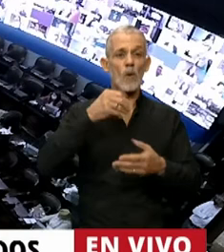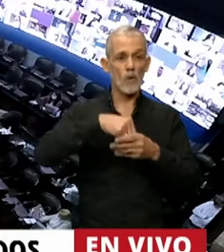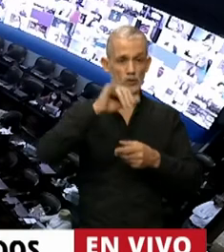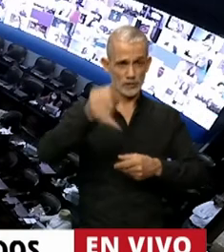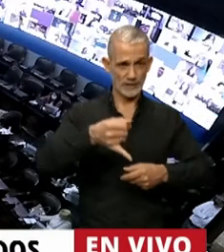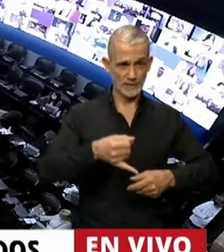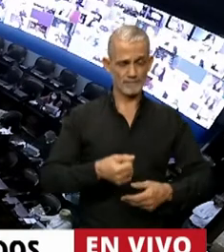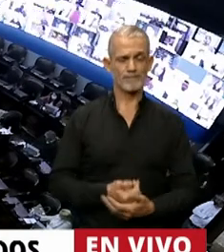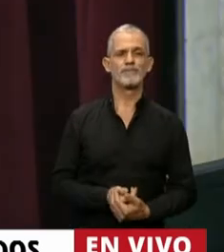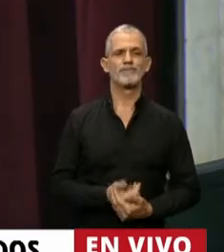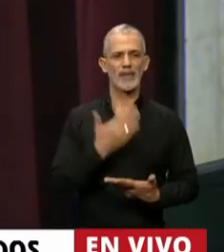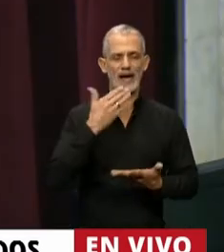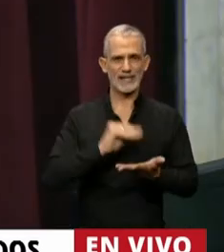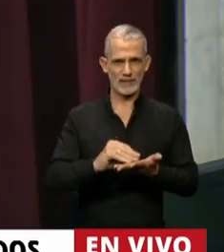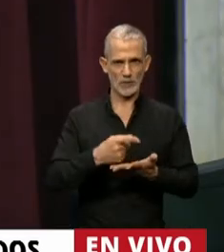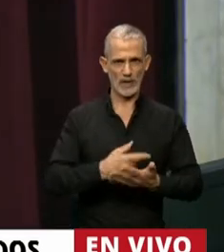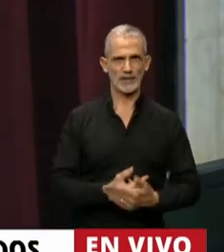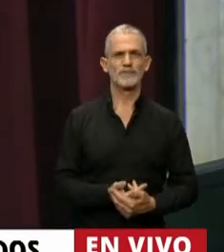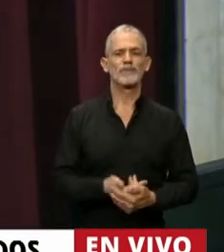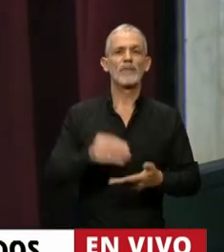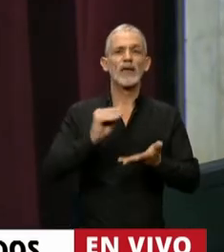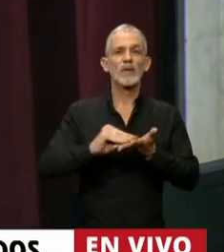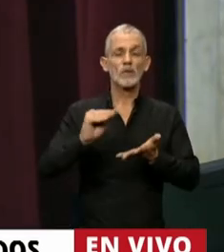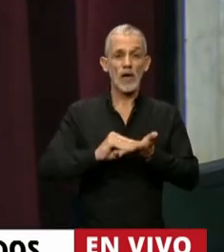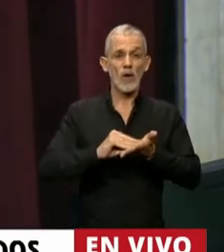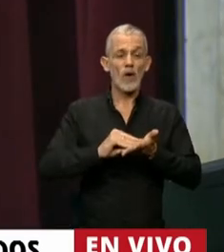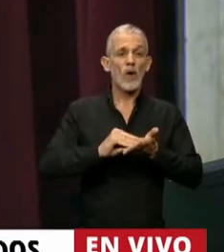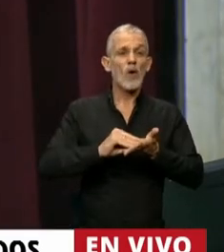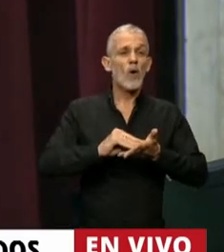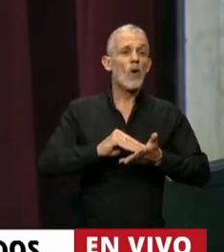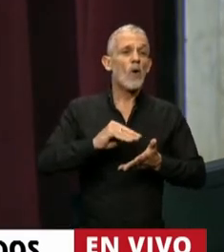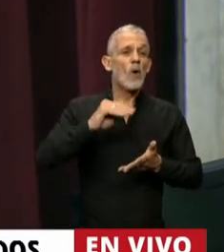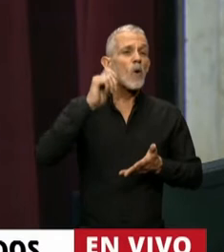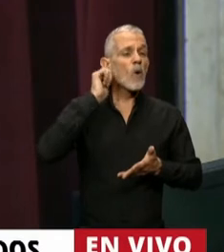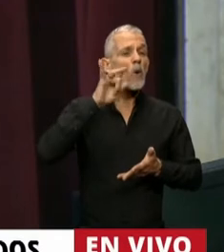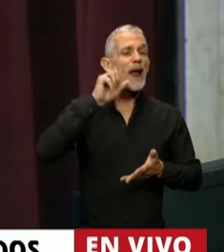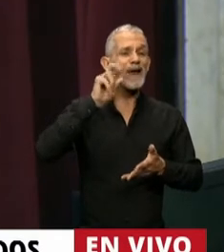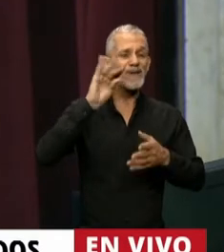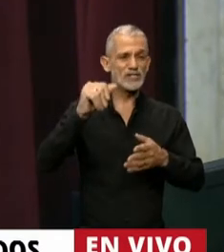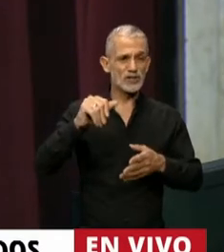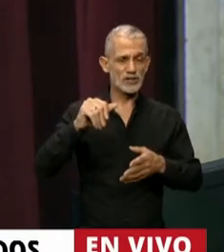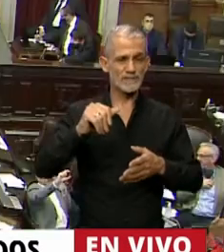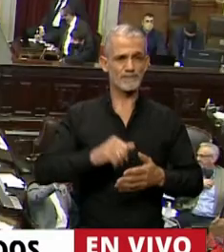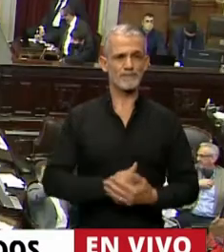Afirmativo, señor presidente. Gracias, Paola. Diputado Ricardo Huelvach, el sentido de su voto.